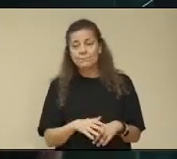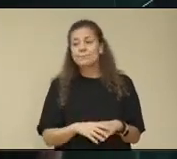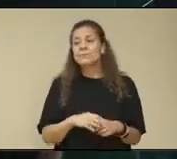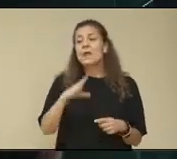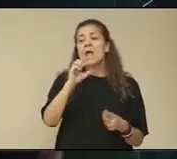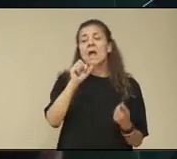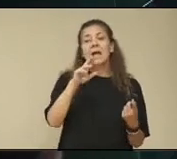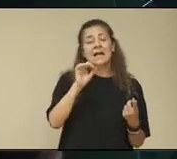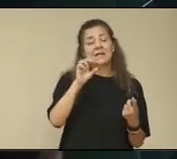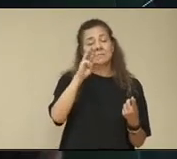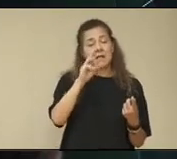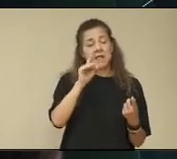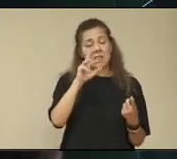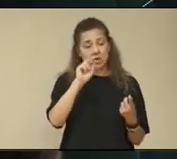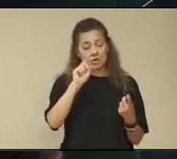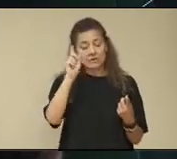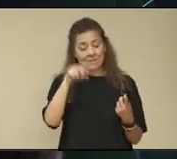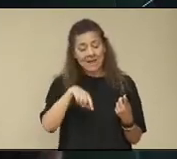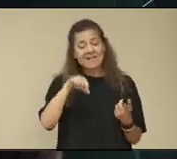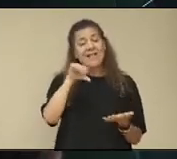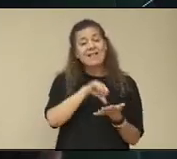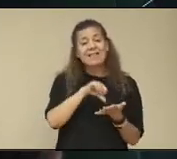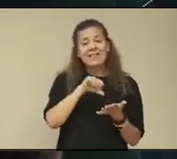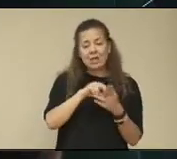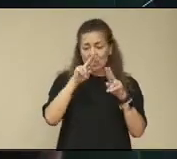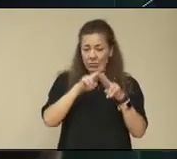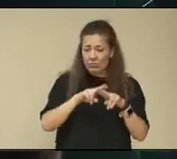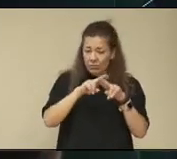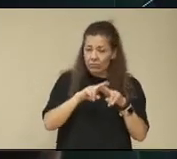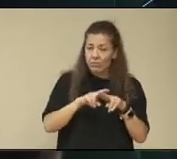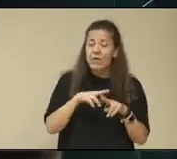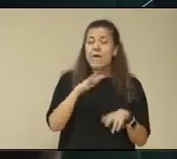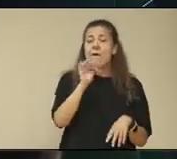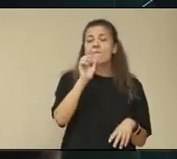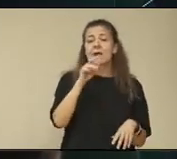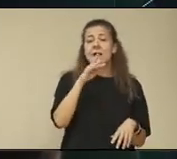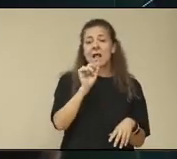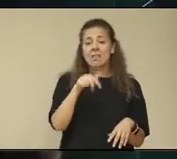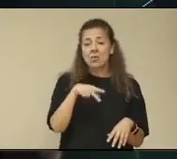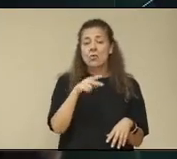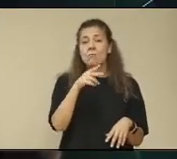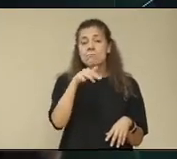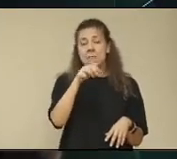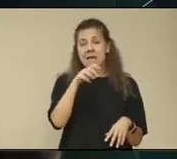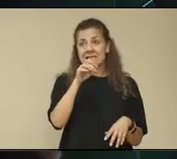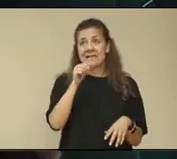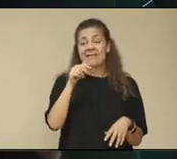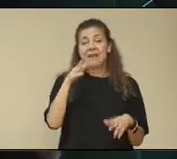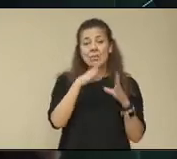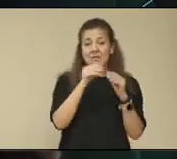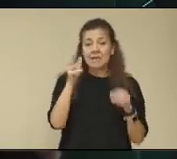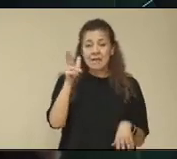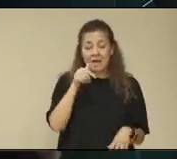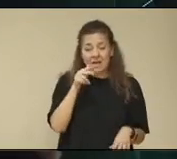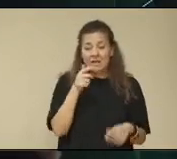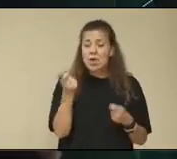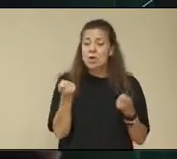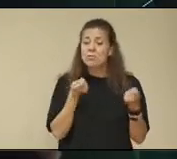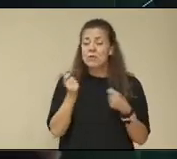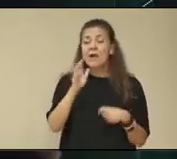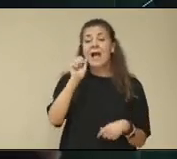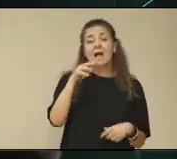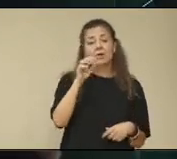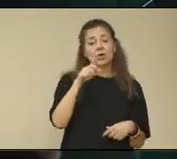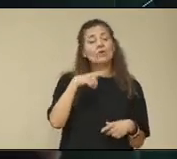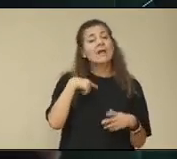Carles Pedrós, también del Centro Nacional de Biotecnología, Fernando Maestre, de la Universidad de Alicante, y moderará Antonio Ventosa,